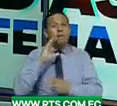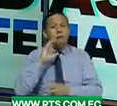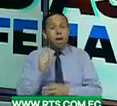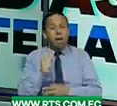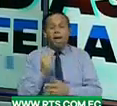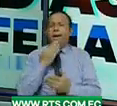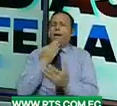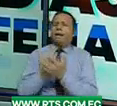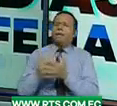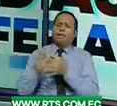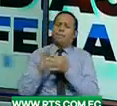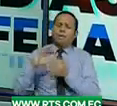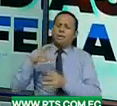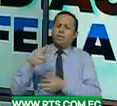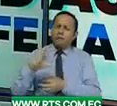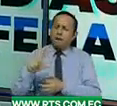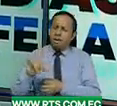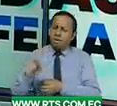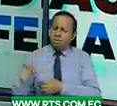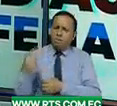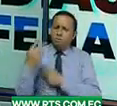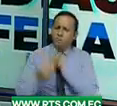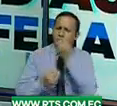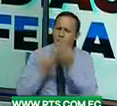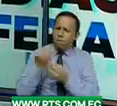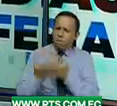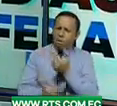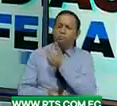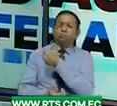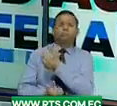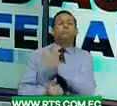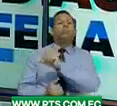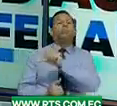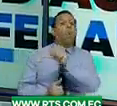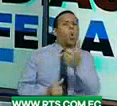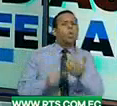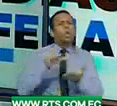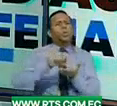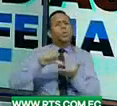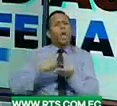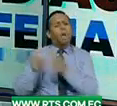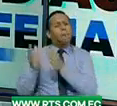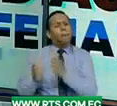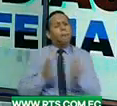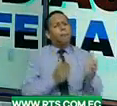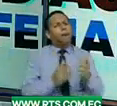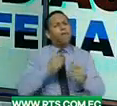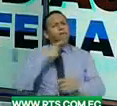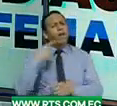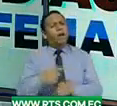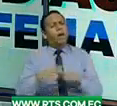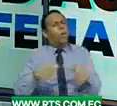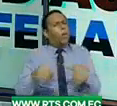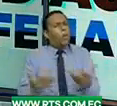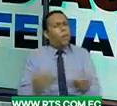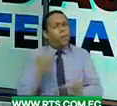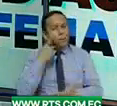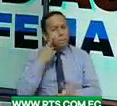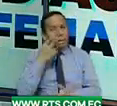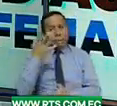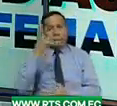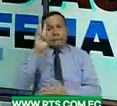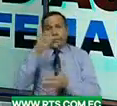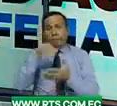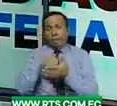Norte y veamos cómo se preparan otras ciudades a propósito de este feriado. 17.000 efectivos entre